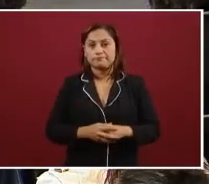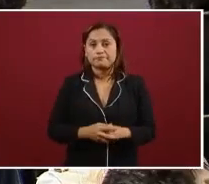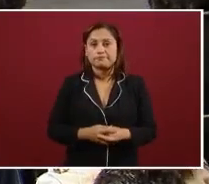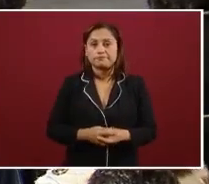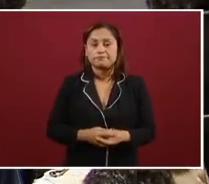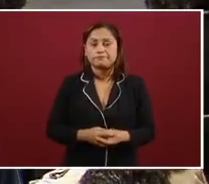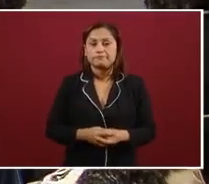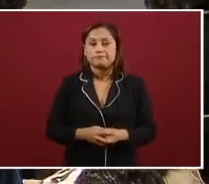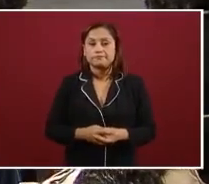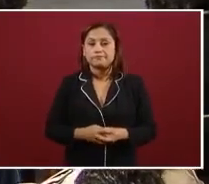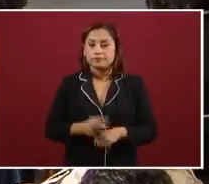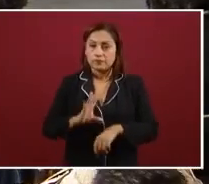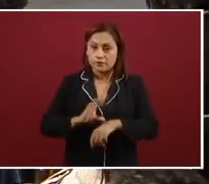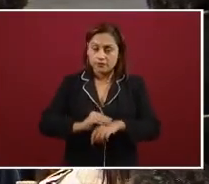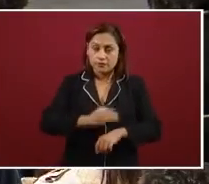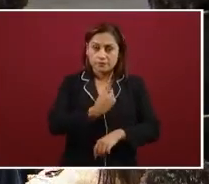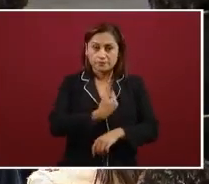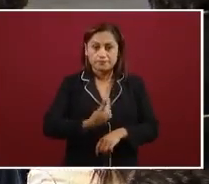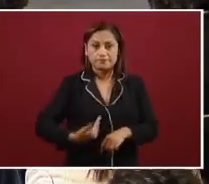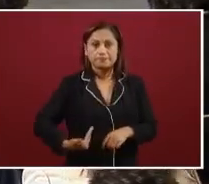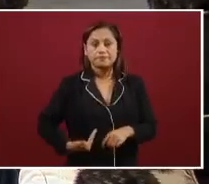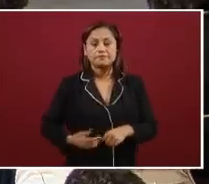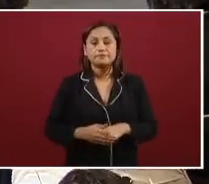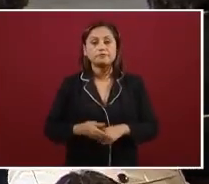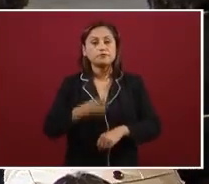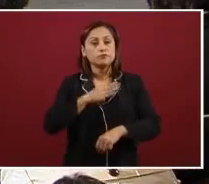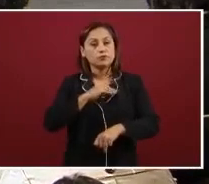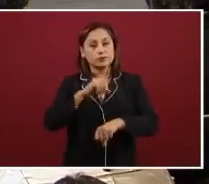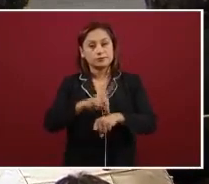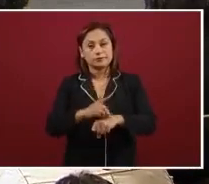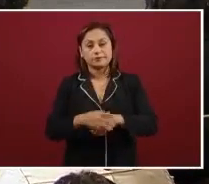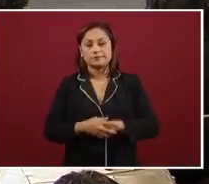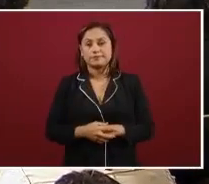Con permiso, señor presidente. Muy buenos días.